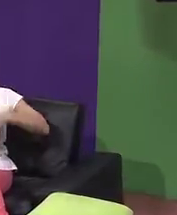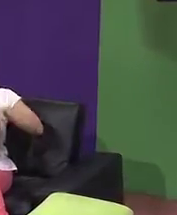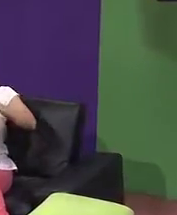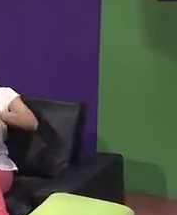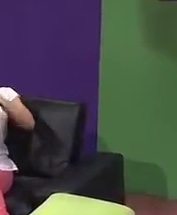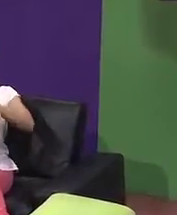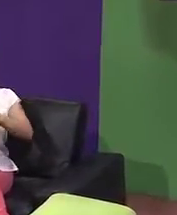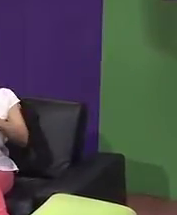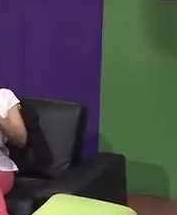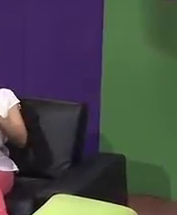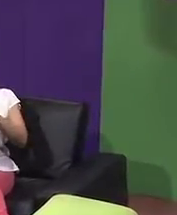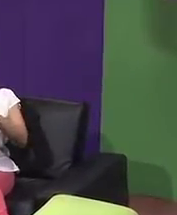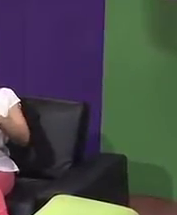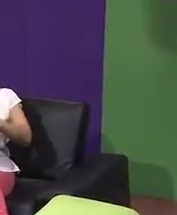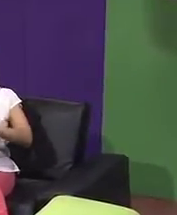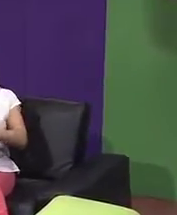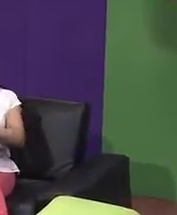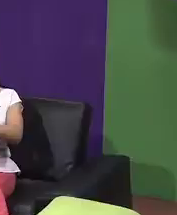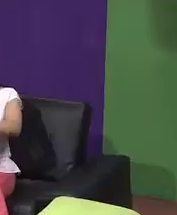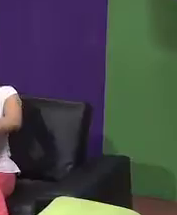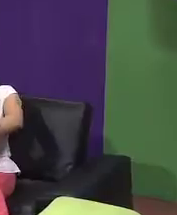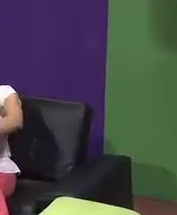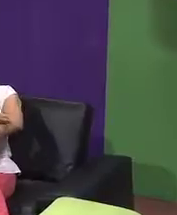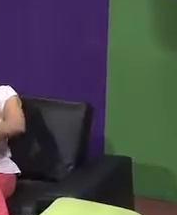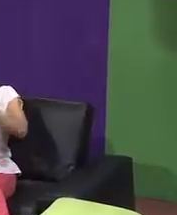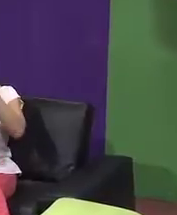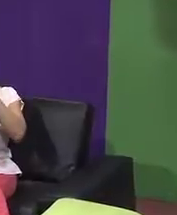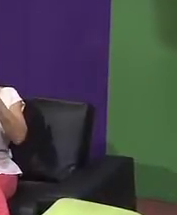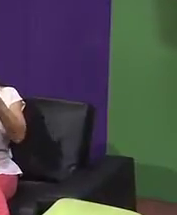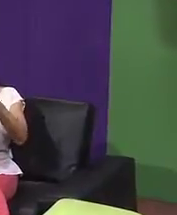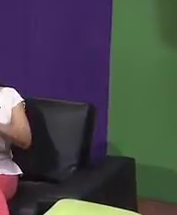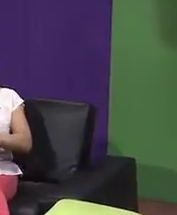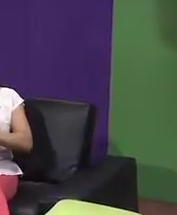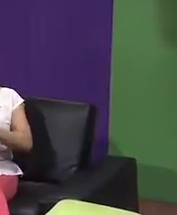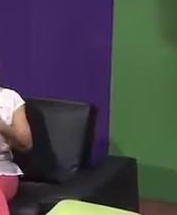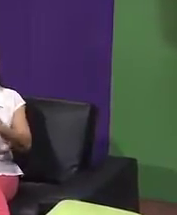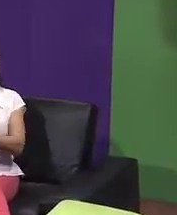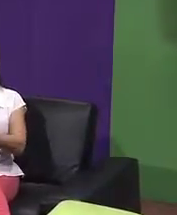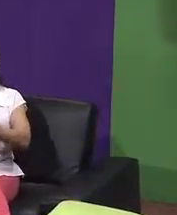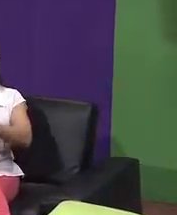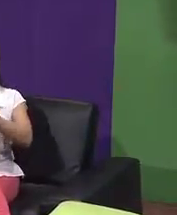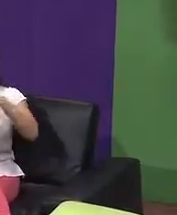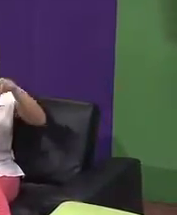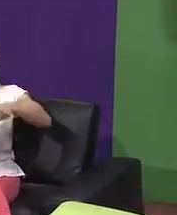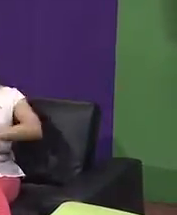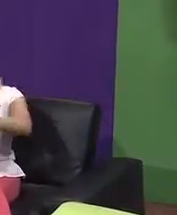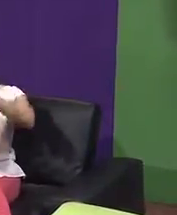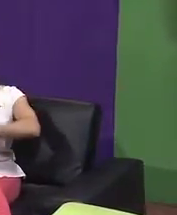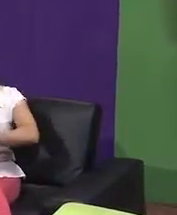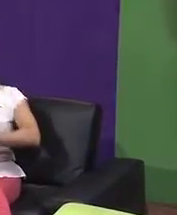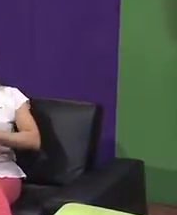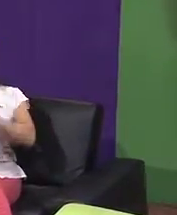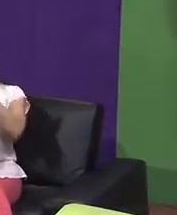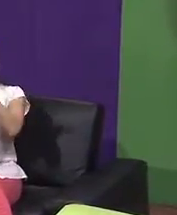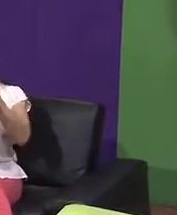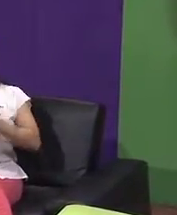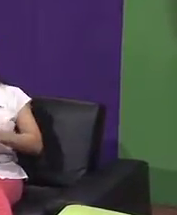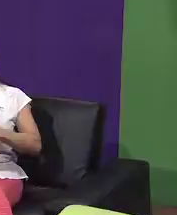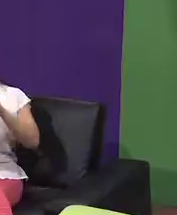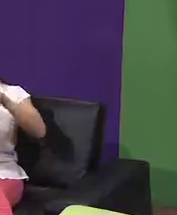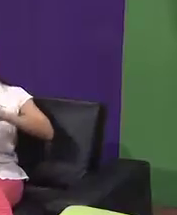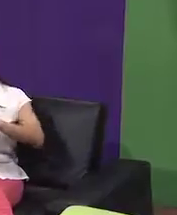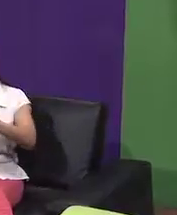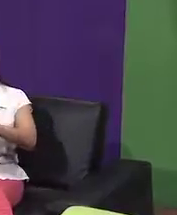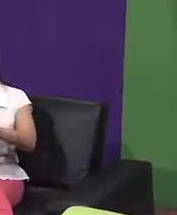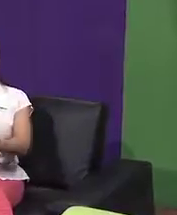Física Permanente, COPE Superación, anunció que dará 15 nuevos empleos a personas con discapacidad. En la siguiente nota le presentamos